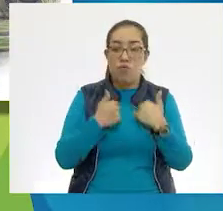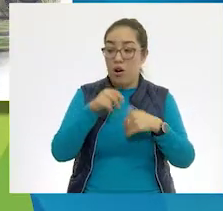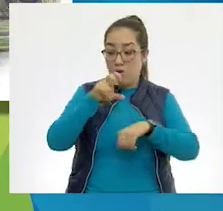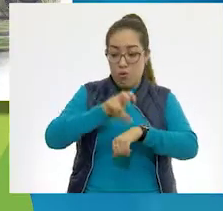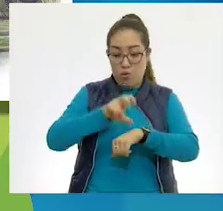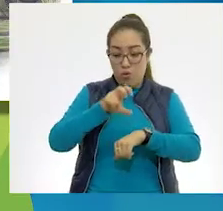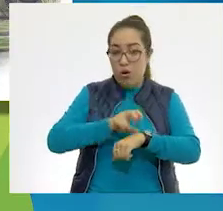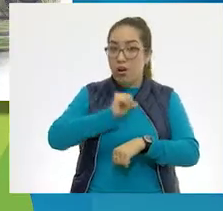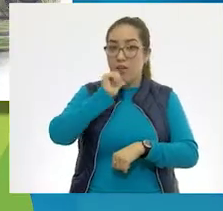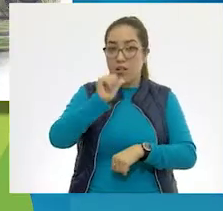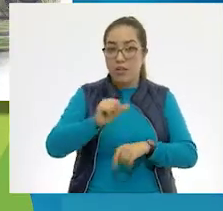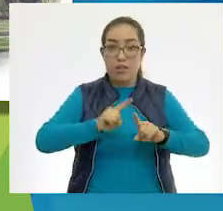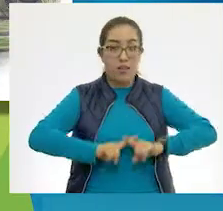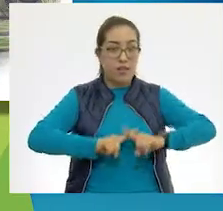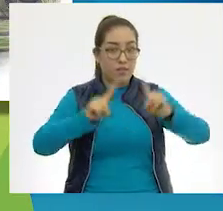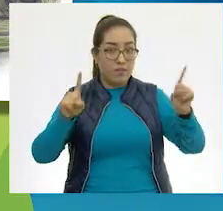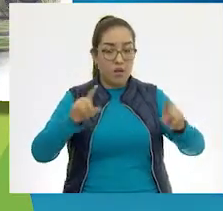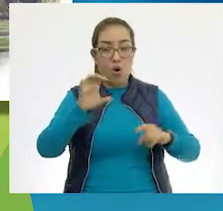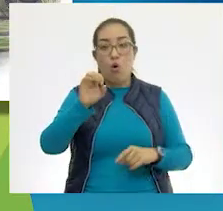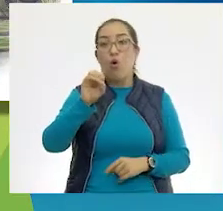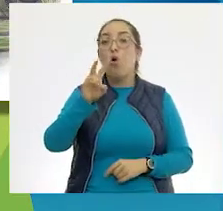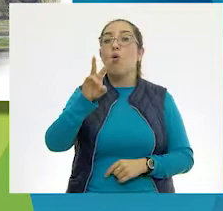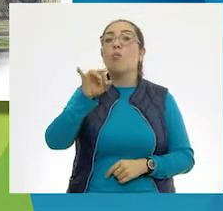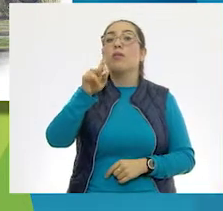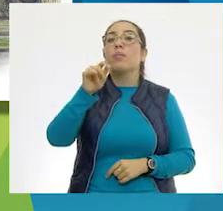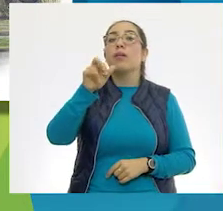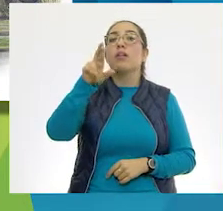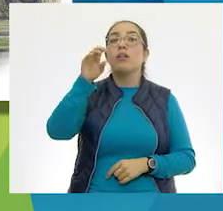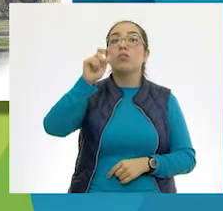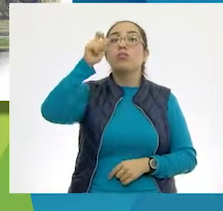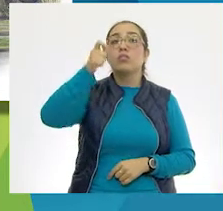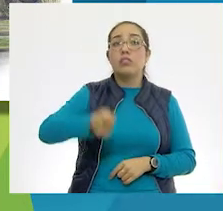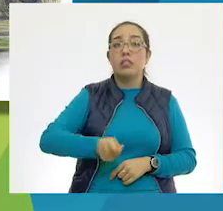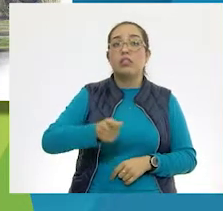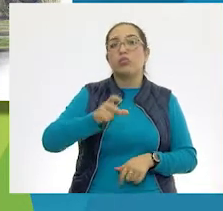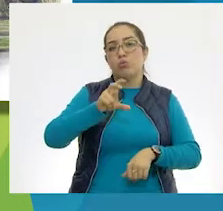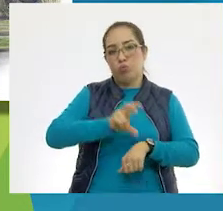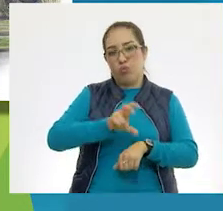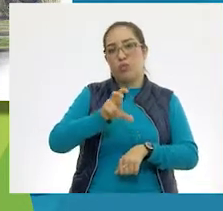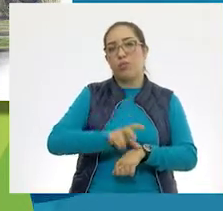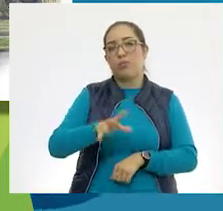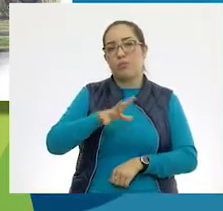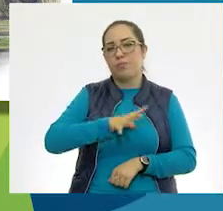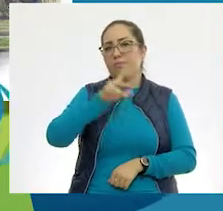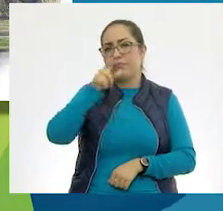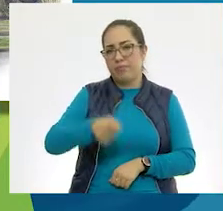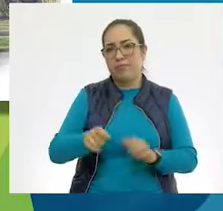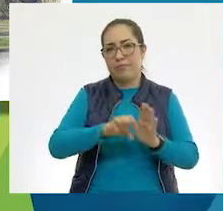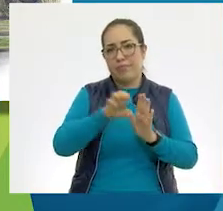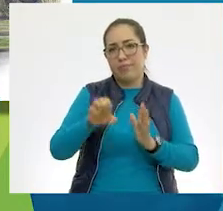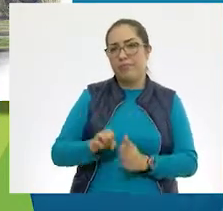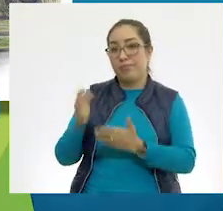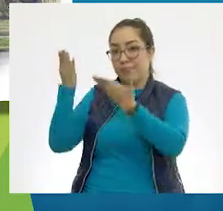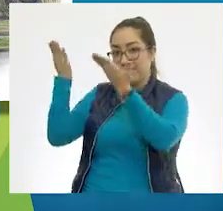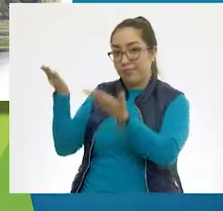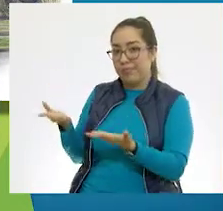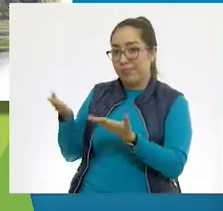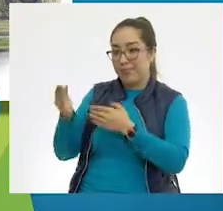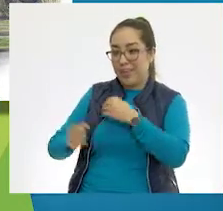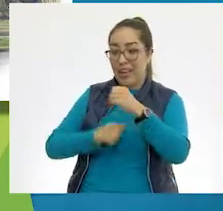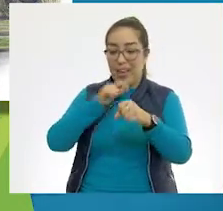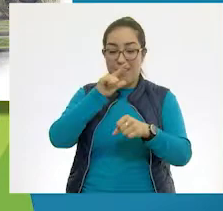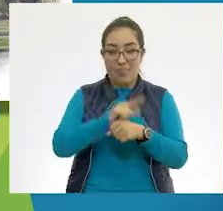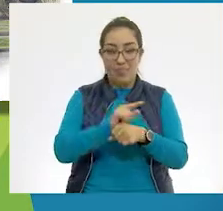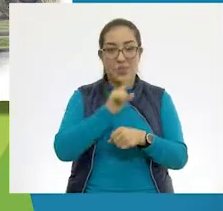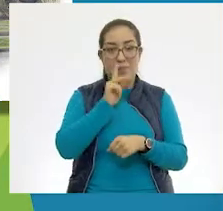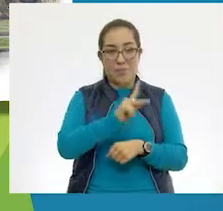sino ovíparos. Es decir, ponen huevos. Se trata del ornitorrinco y su